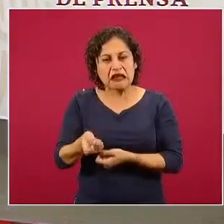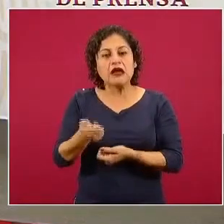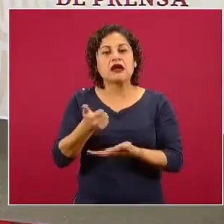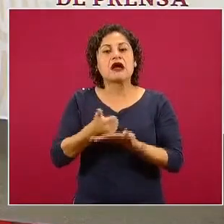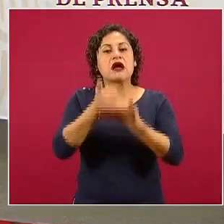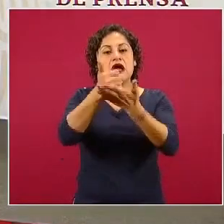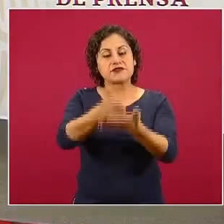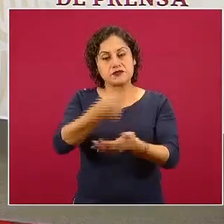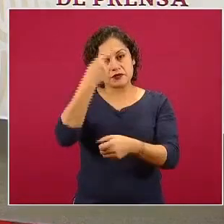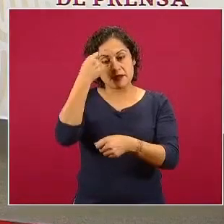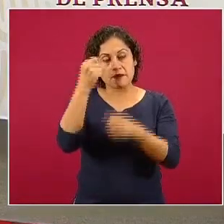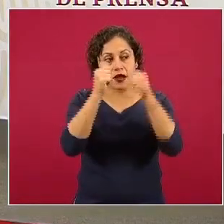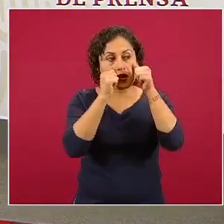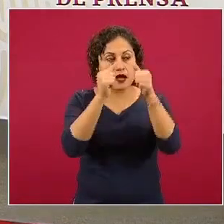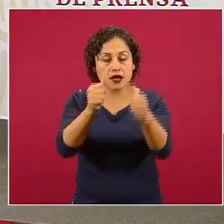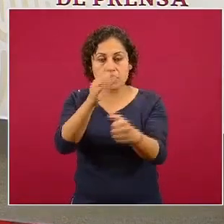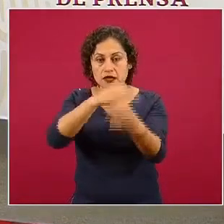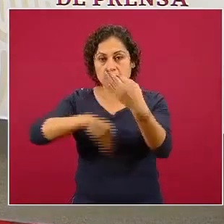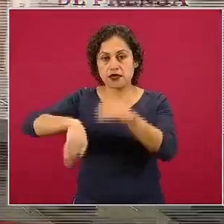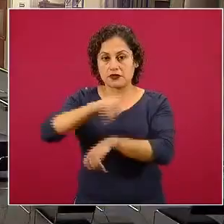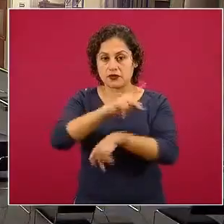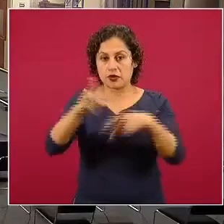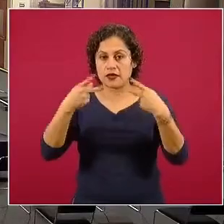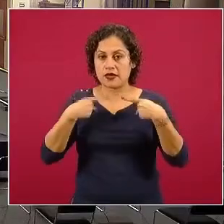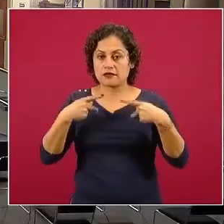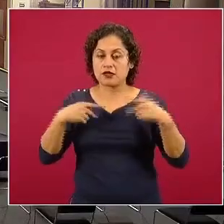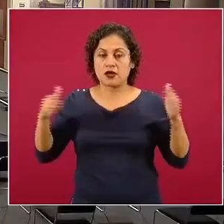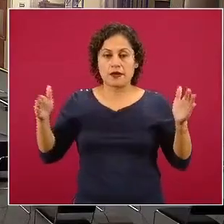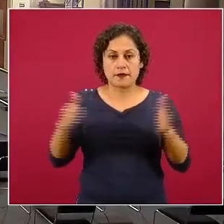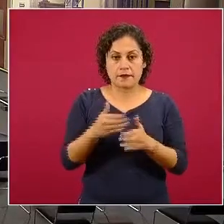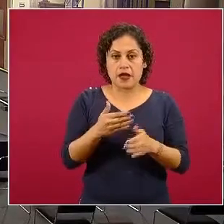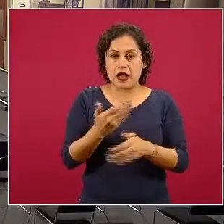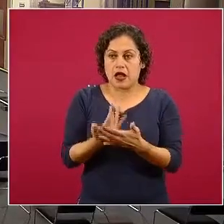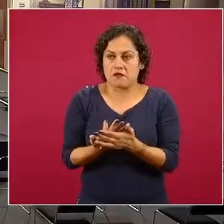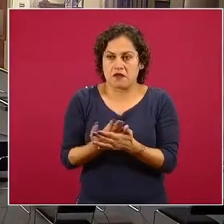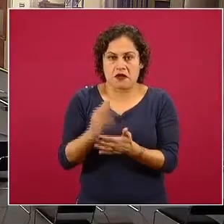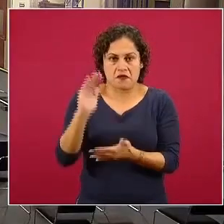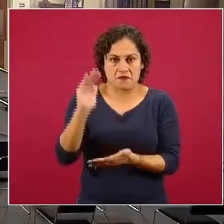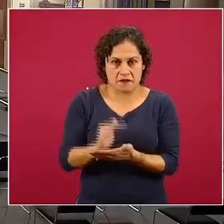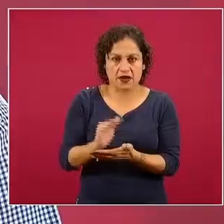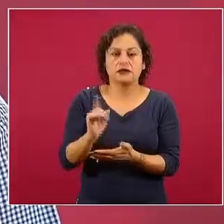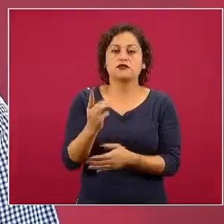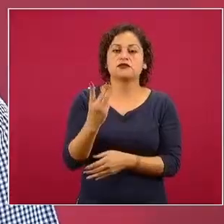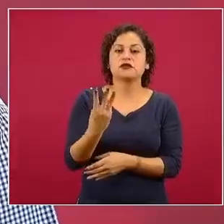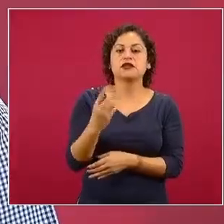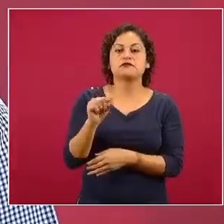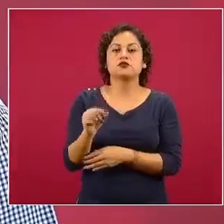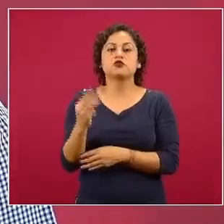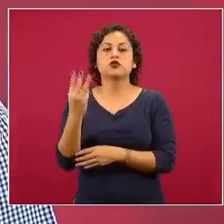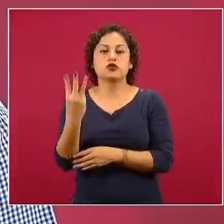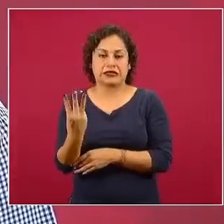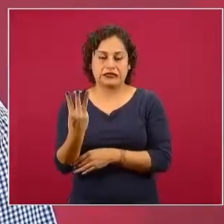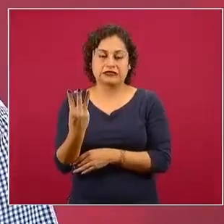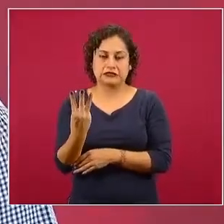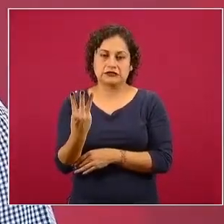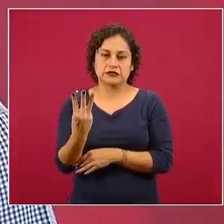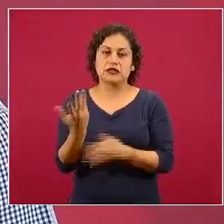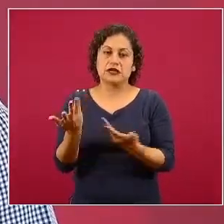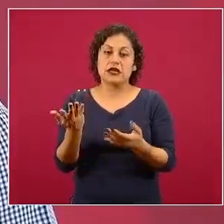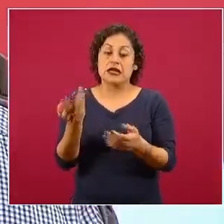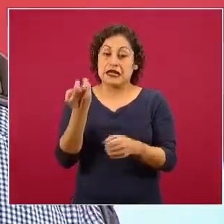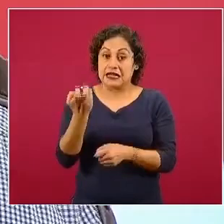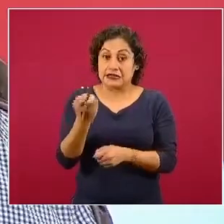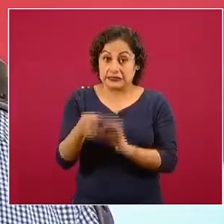días o esta demanda de atención a 3.3. 3.3 todavía no lo consideramos ideal y por